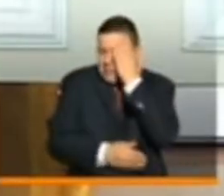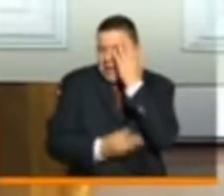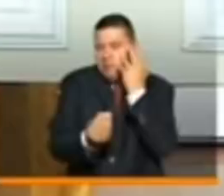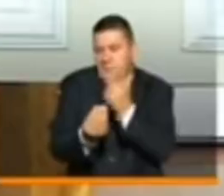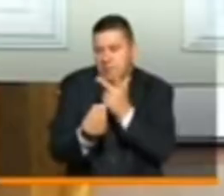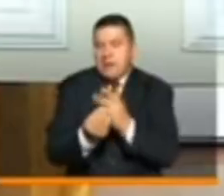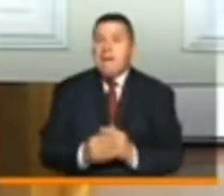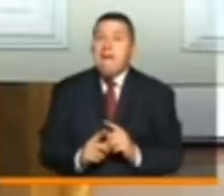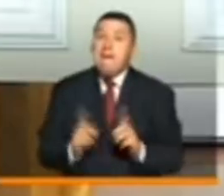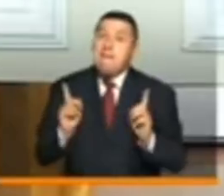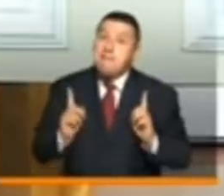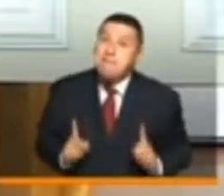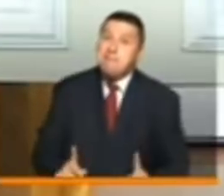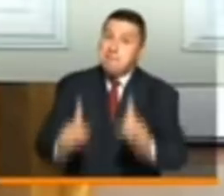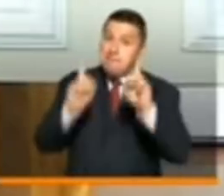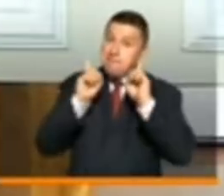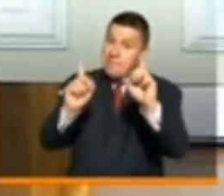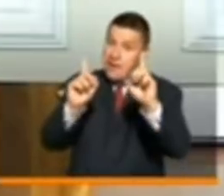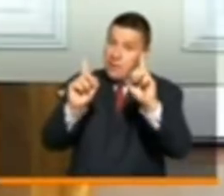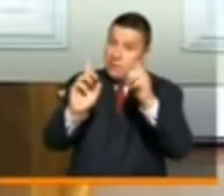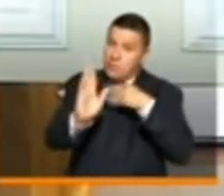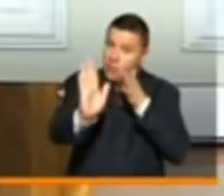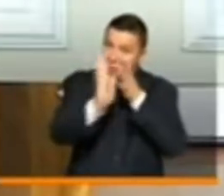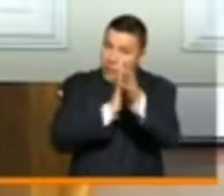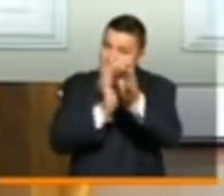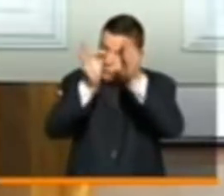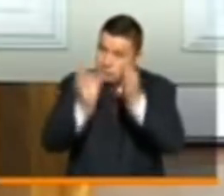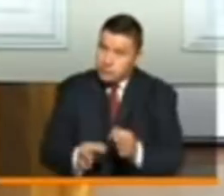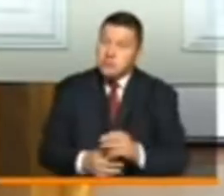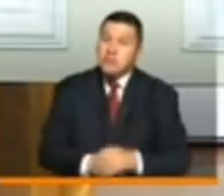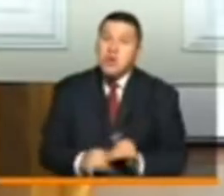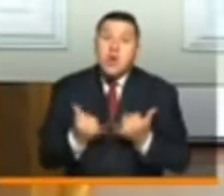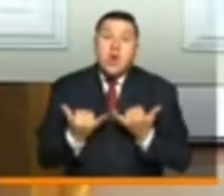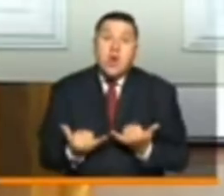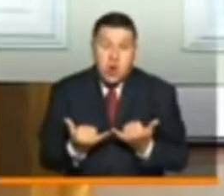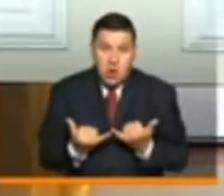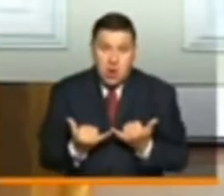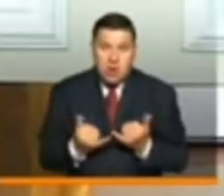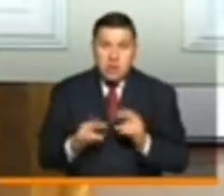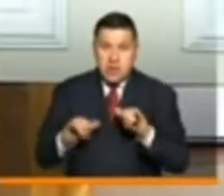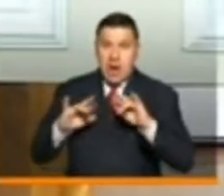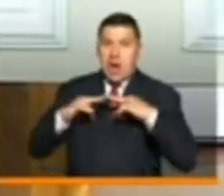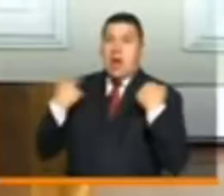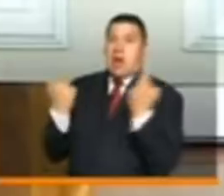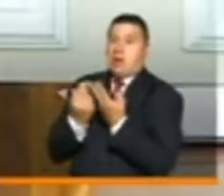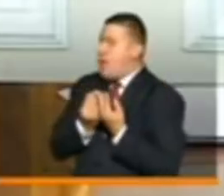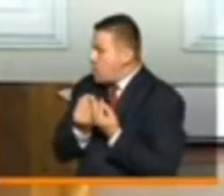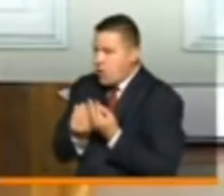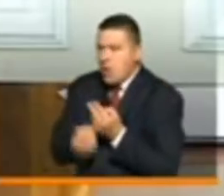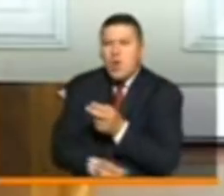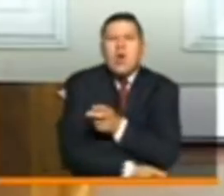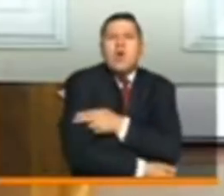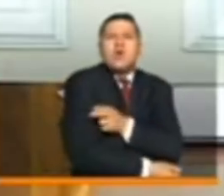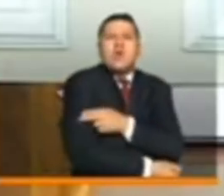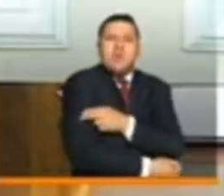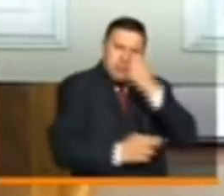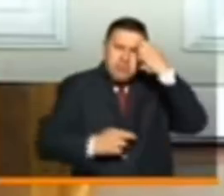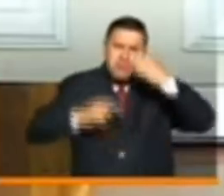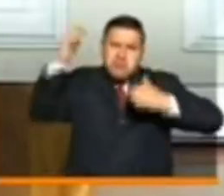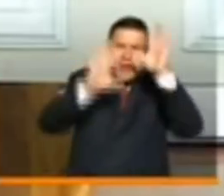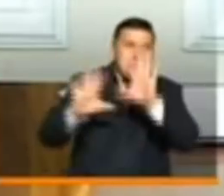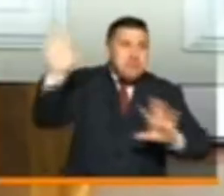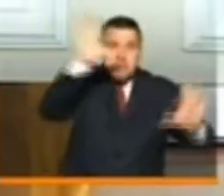la vacunación pero quiero transmitirles a ustedes que hoy tuvimos una reunión con el comité de